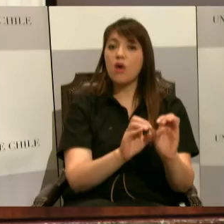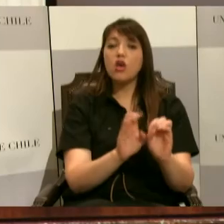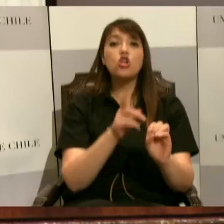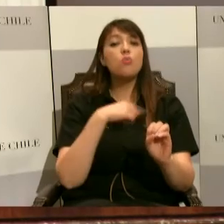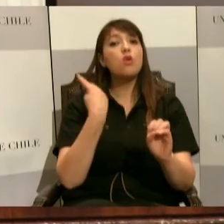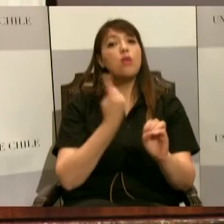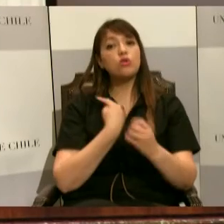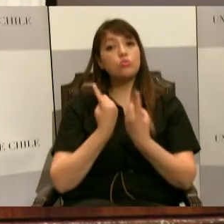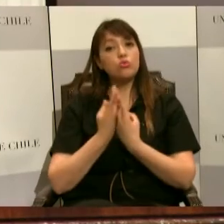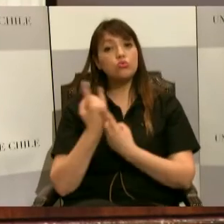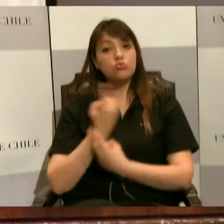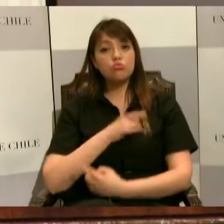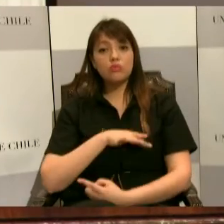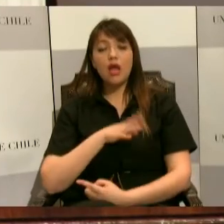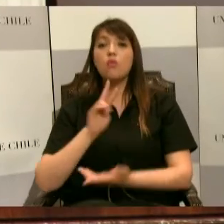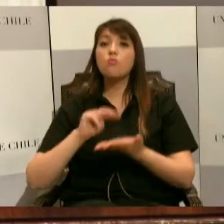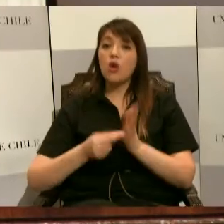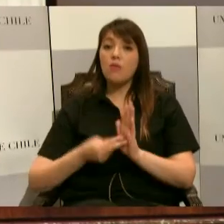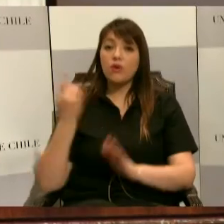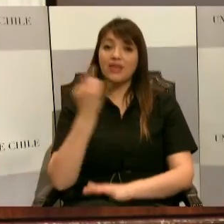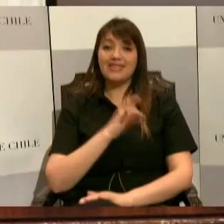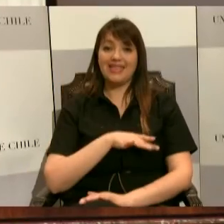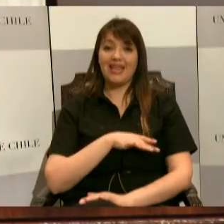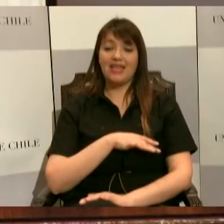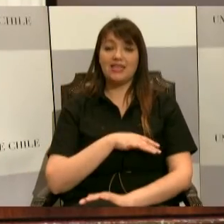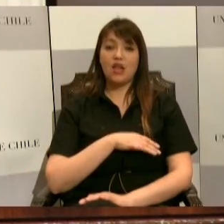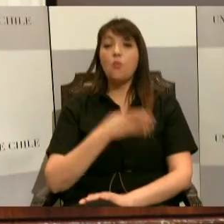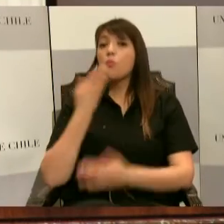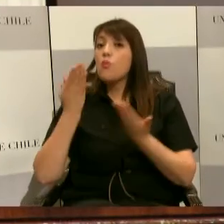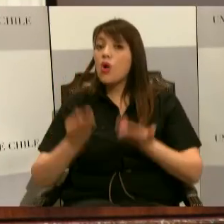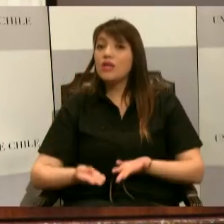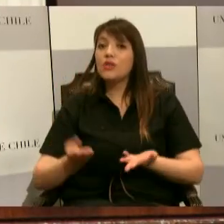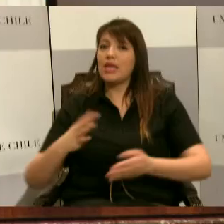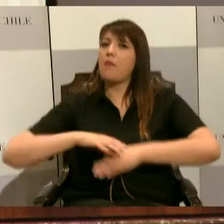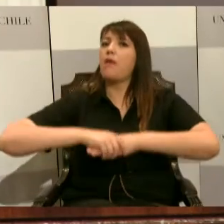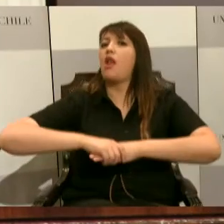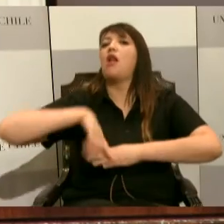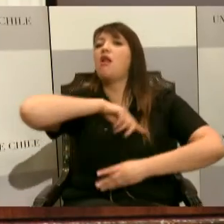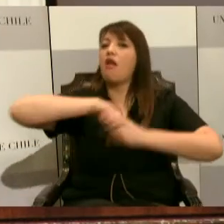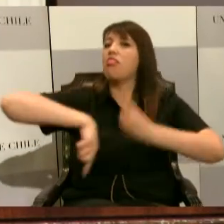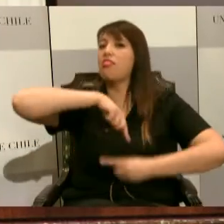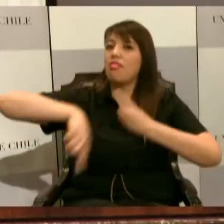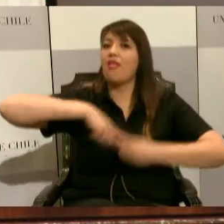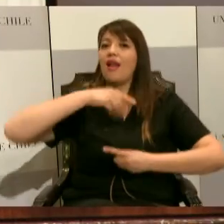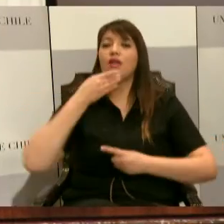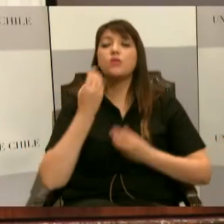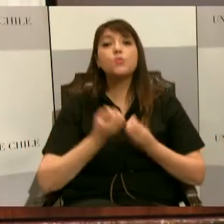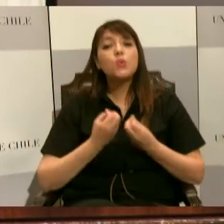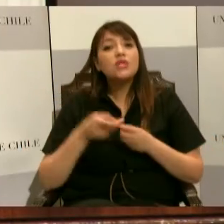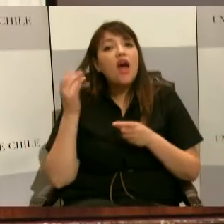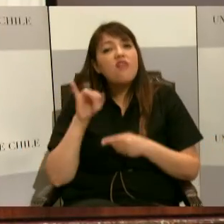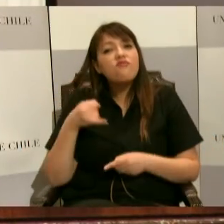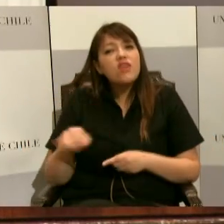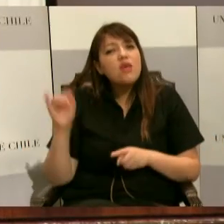somos nosotros. El problema es la Universidad de Chile. Por eso hay que amarrarla y enredarla. Muchas veces he